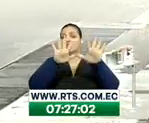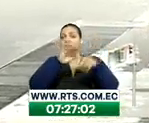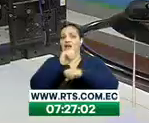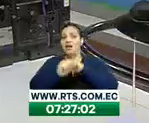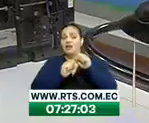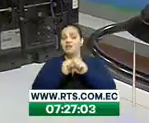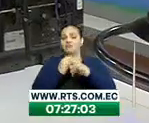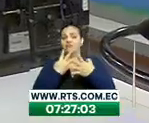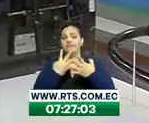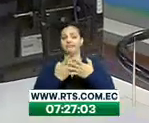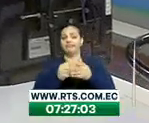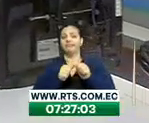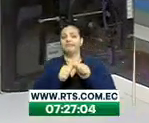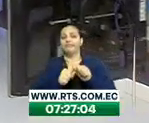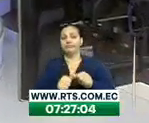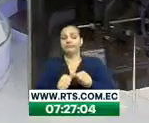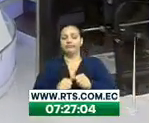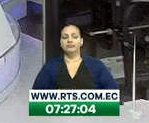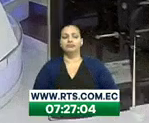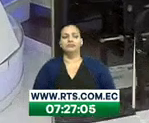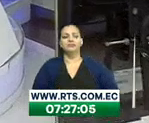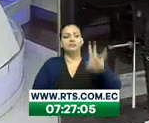Escobar.